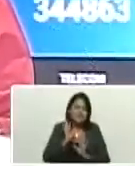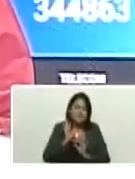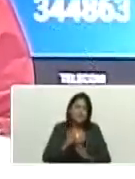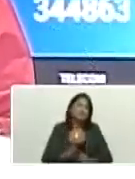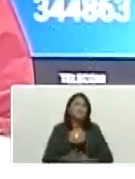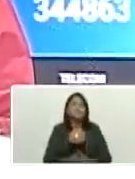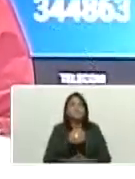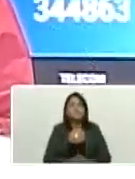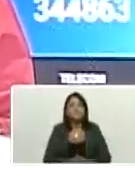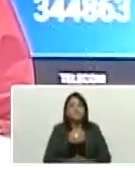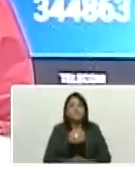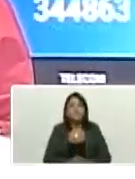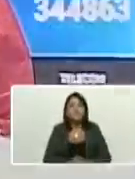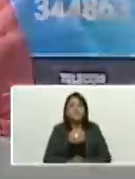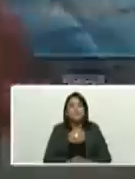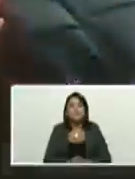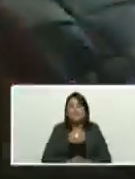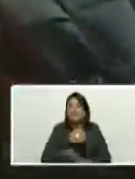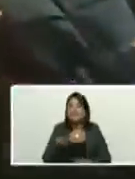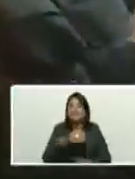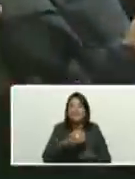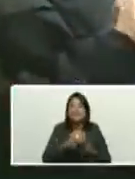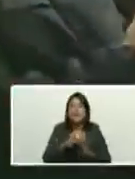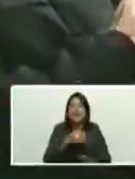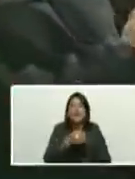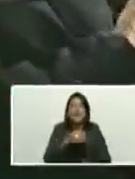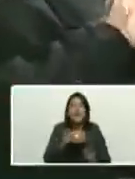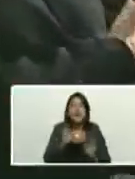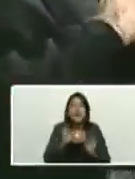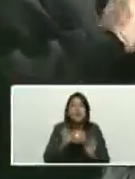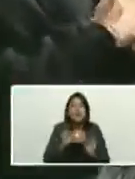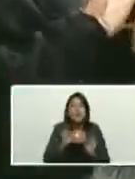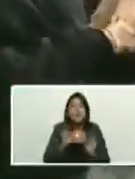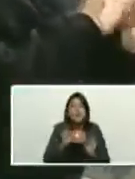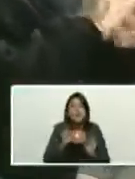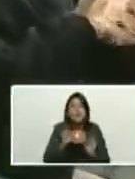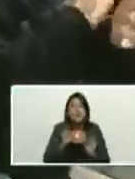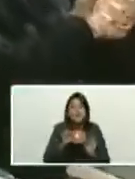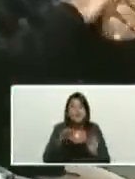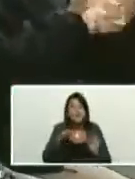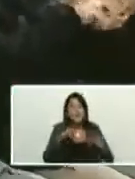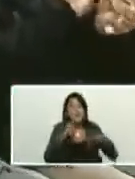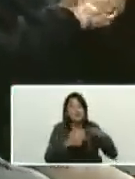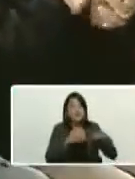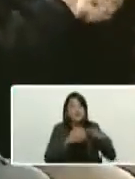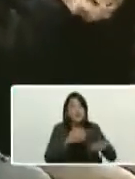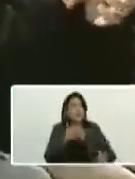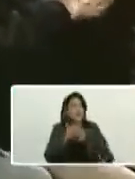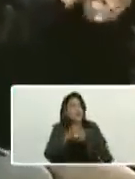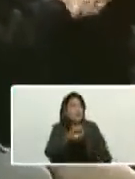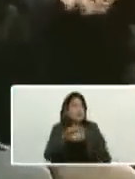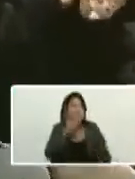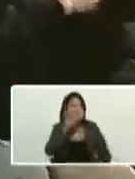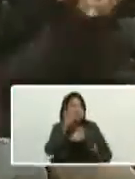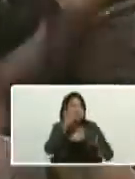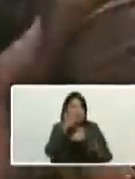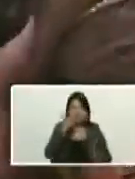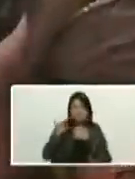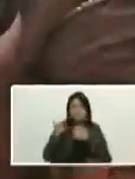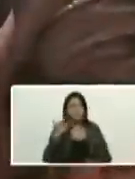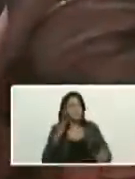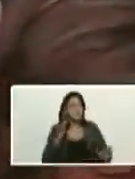sencilla. Esa es una de las claves de nuestra revolución. No alimentarse de los egos, de